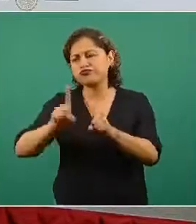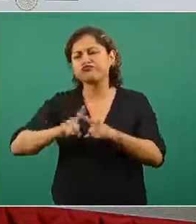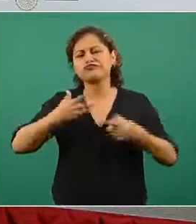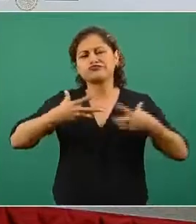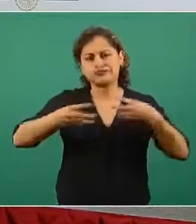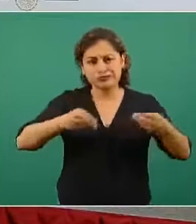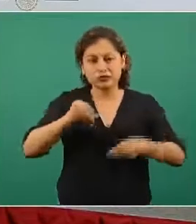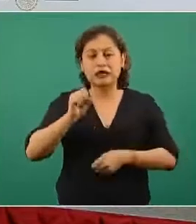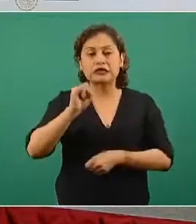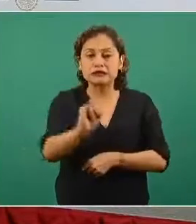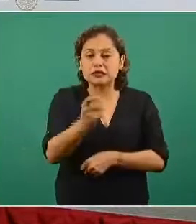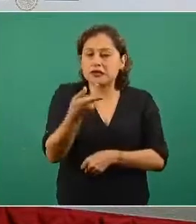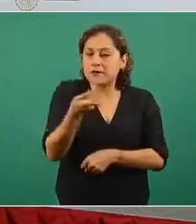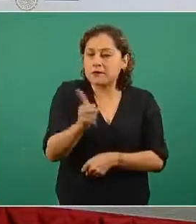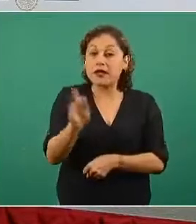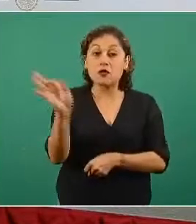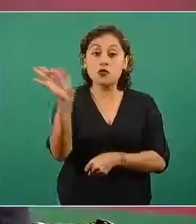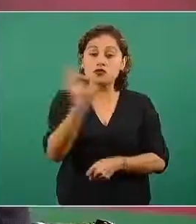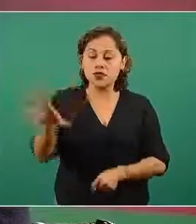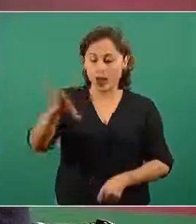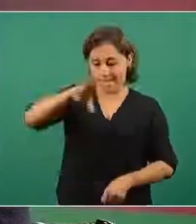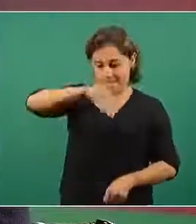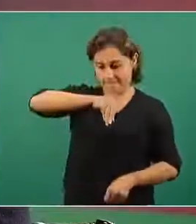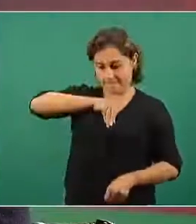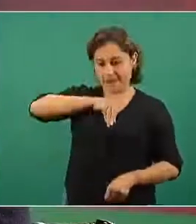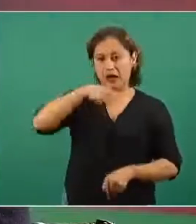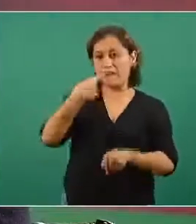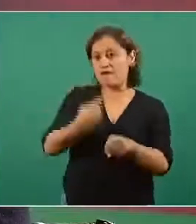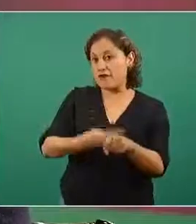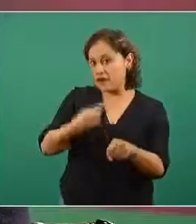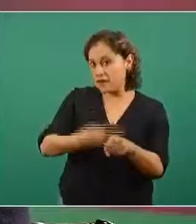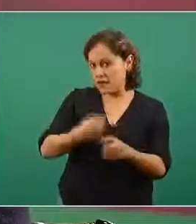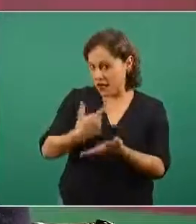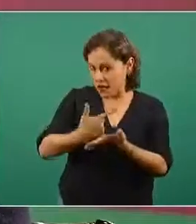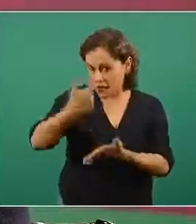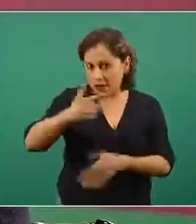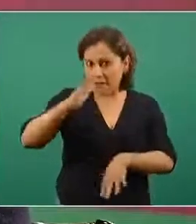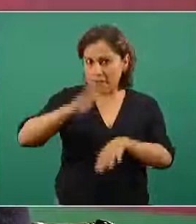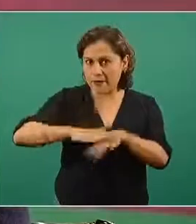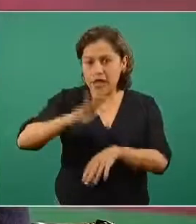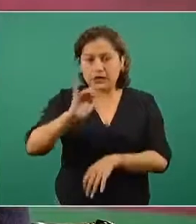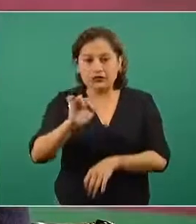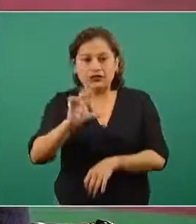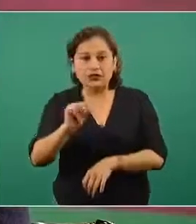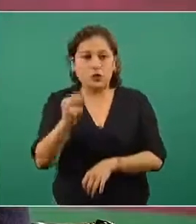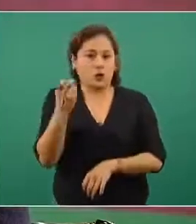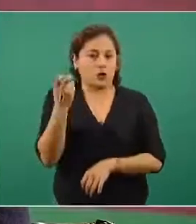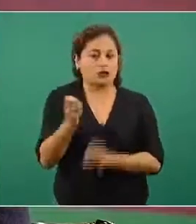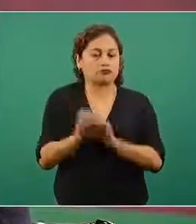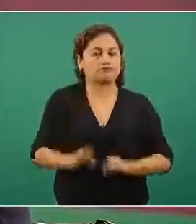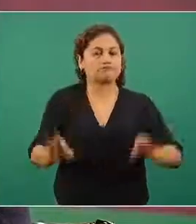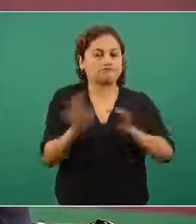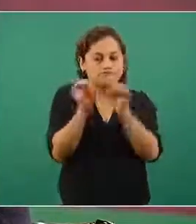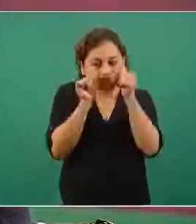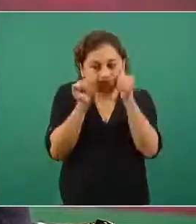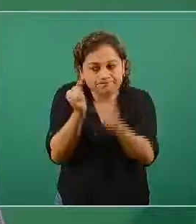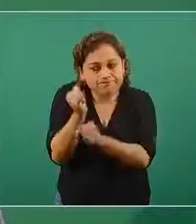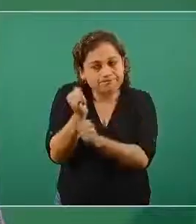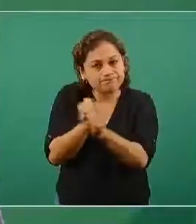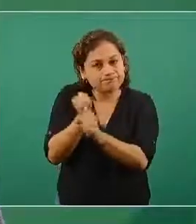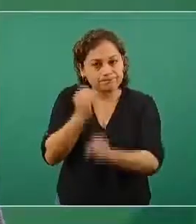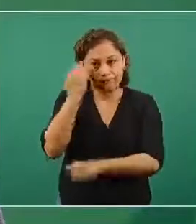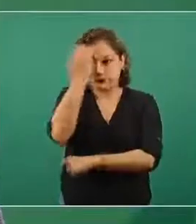generar enfermedad más grave que la que están generando las previas y por lo tanto entonces también poder generar o contribuir a